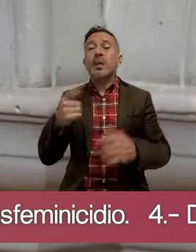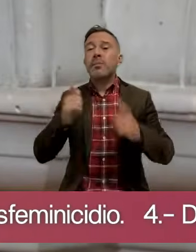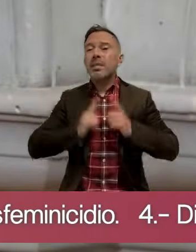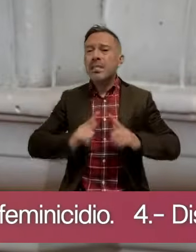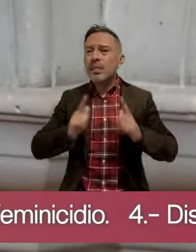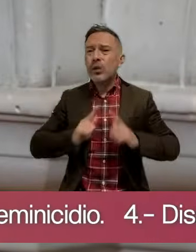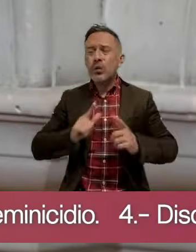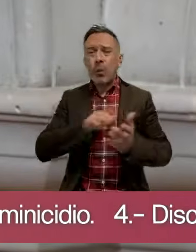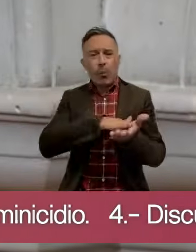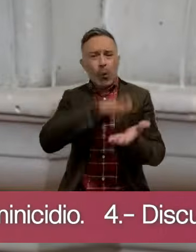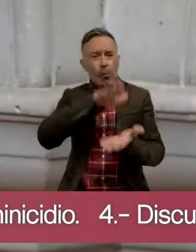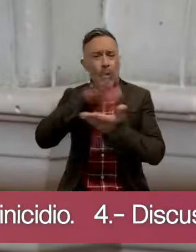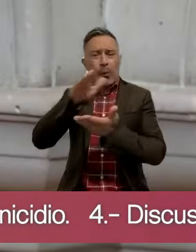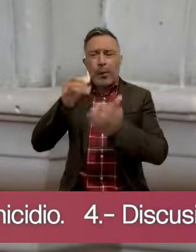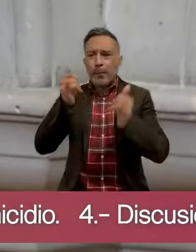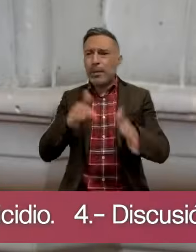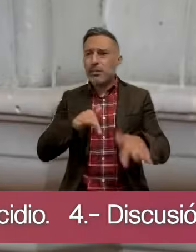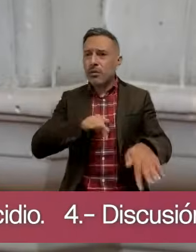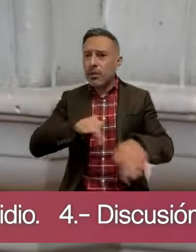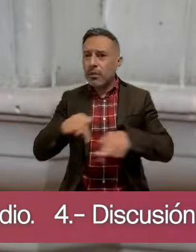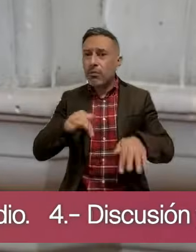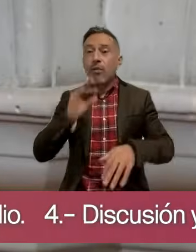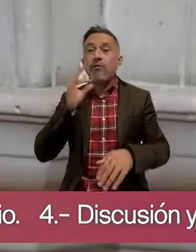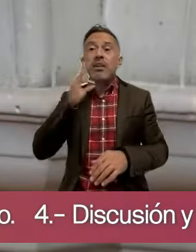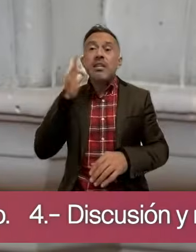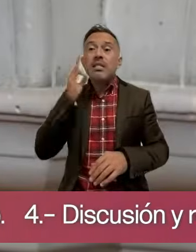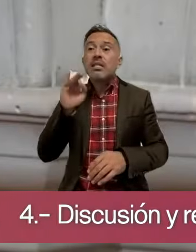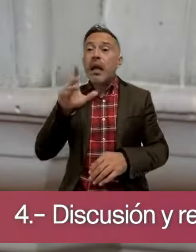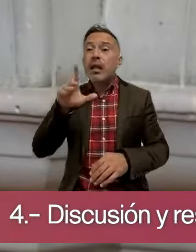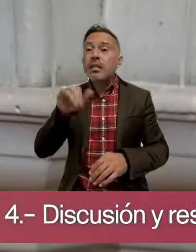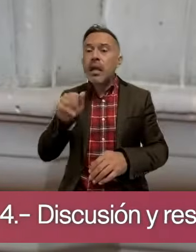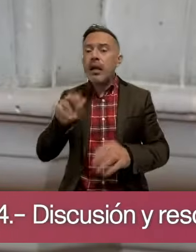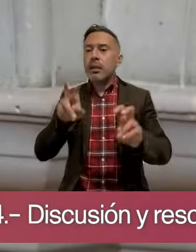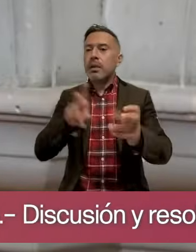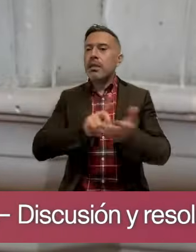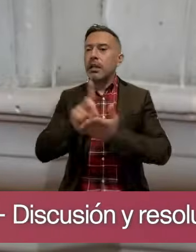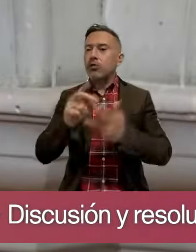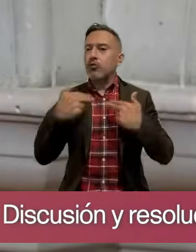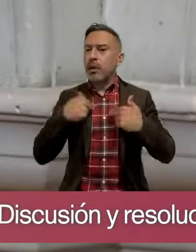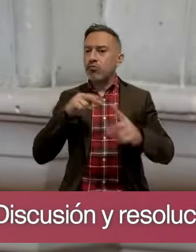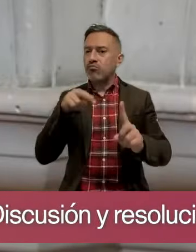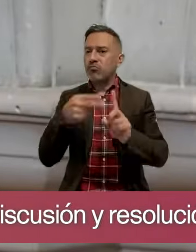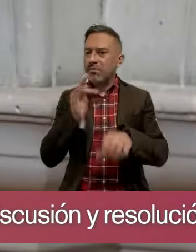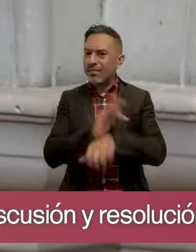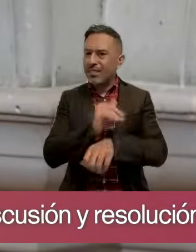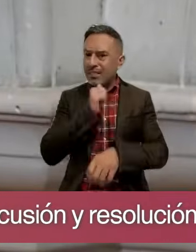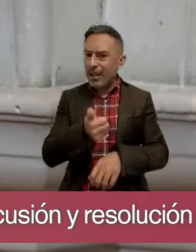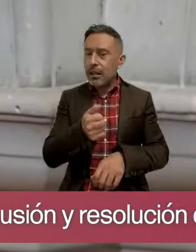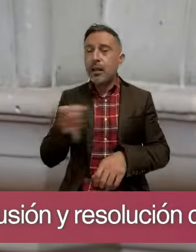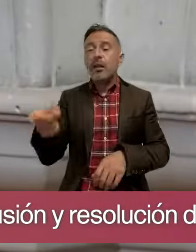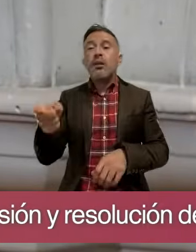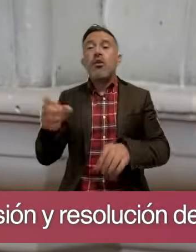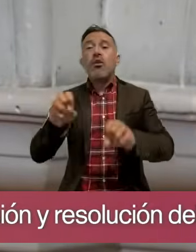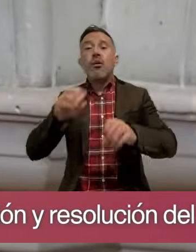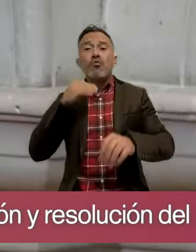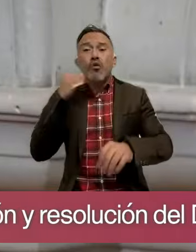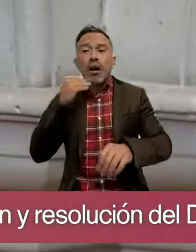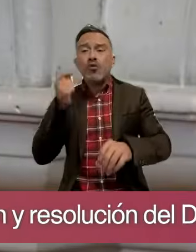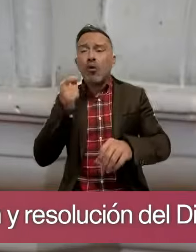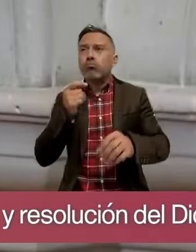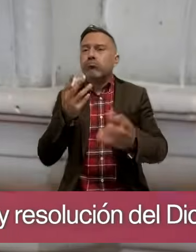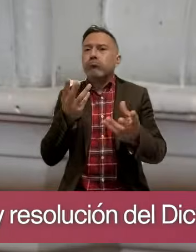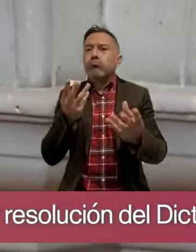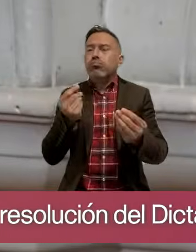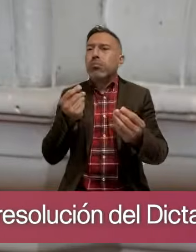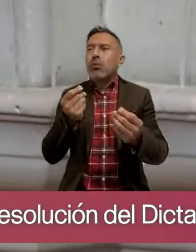trabajo, fiscalías sin perspectiva de derechos humanos, defensorías públicas insuficientes y jueces que